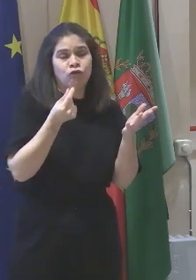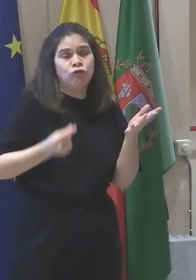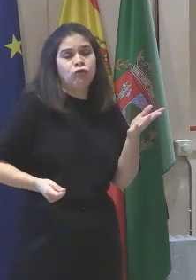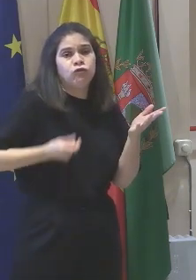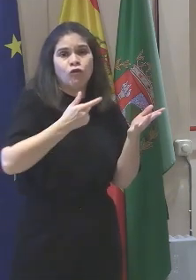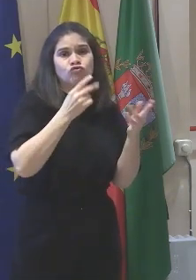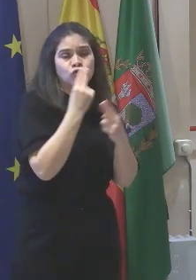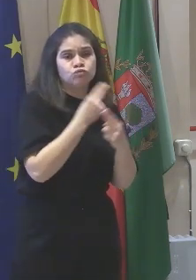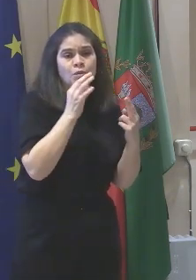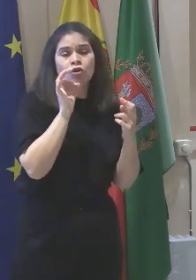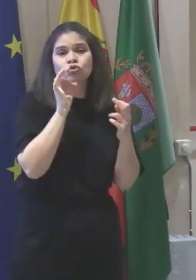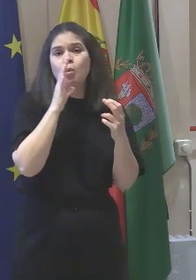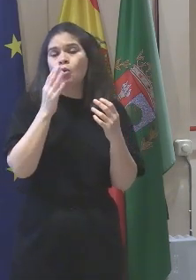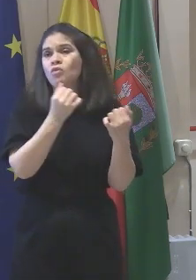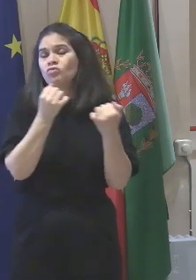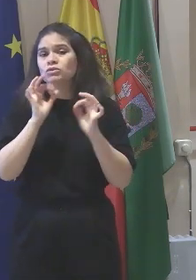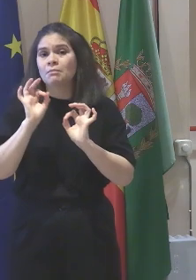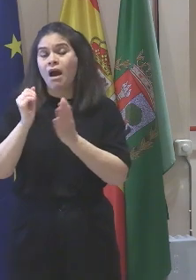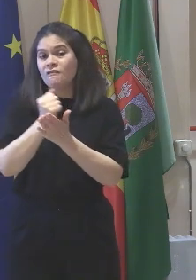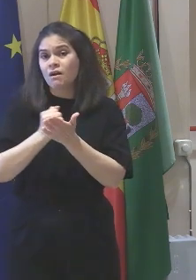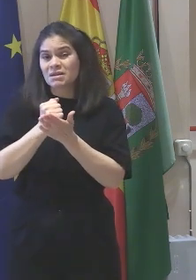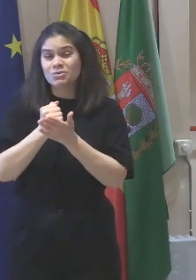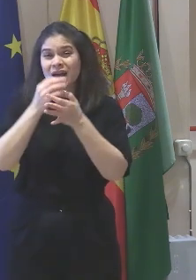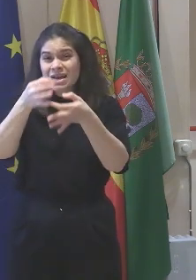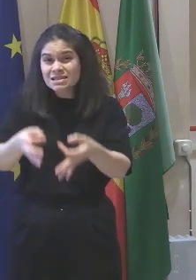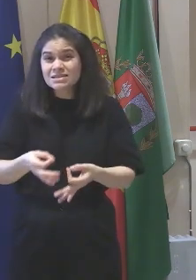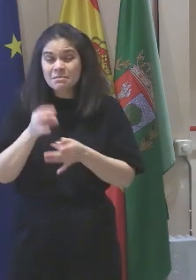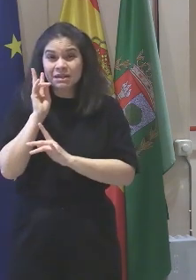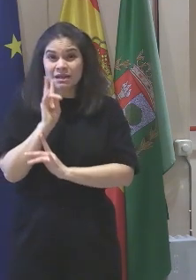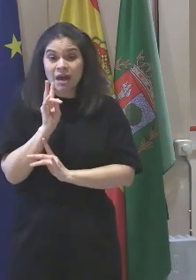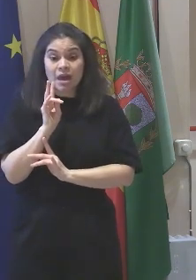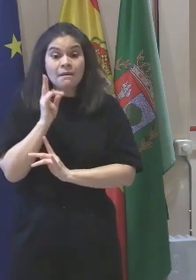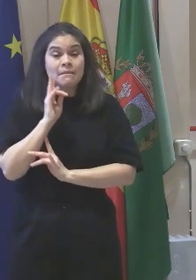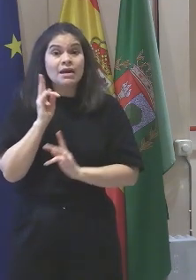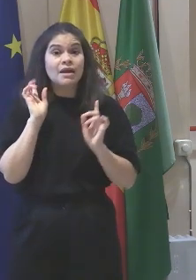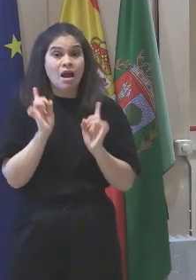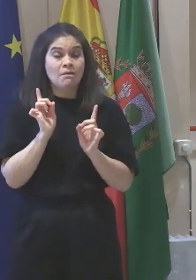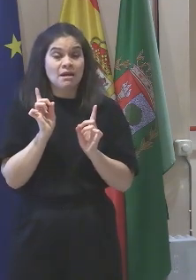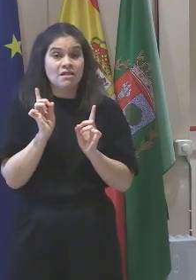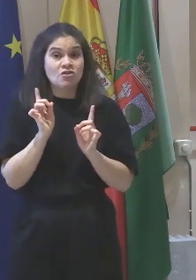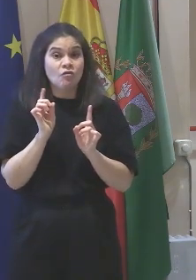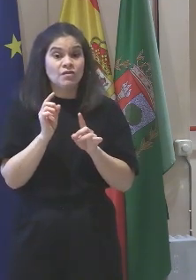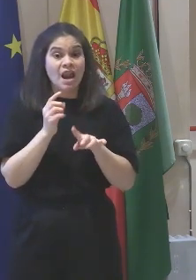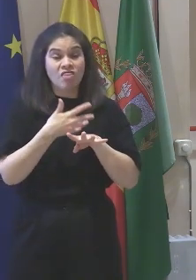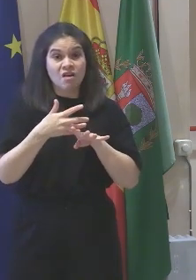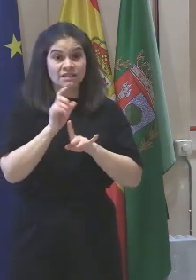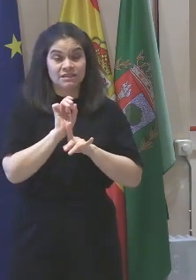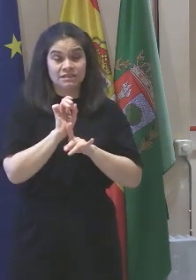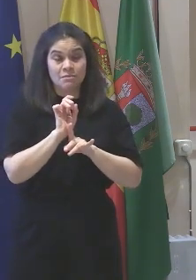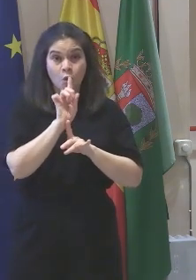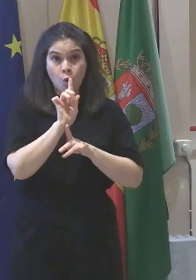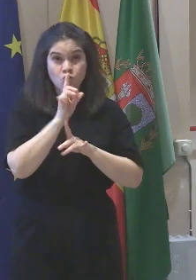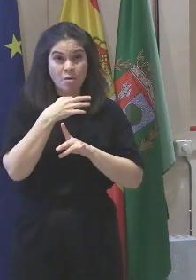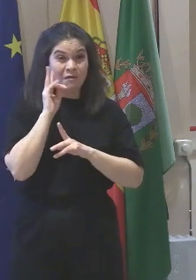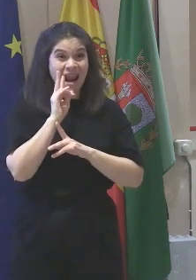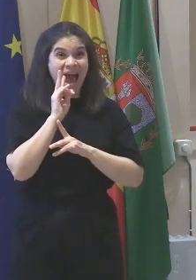una industria farmacéutica, siempre va a estar aquí, podemos observar que en la prevención de la diabetes tipo 1 hay actualmente